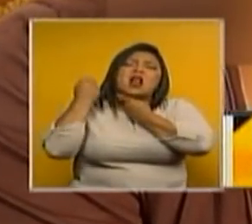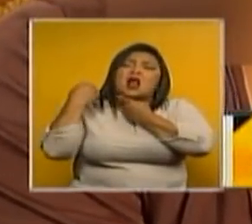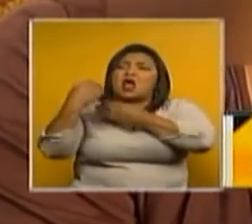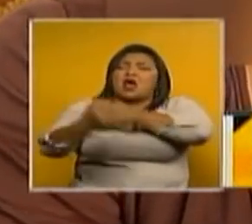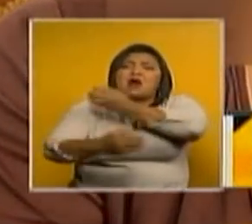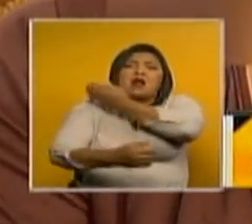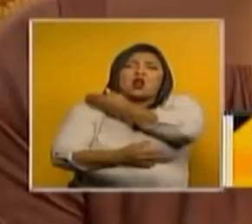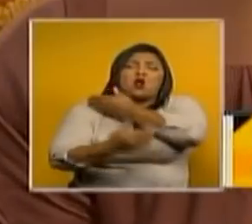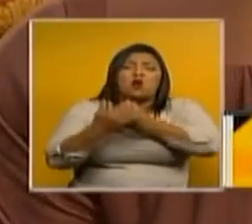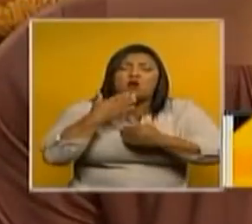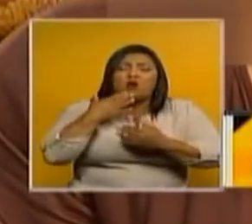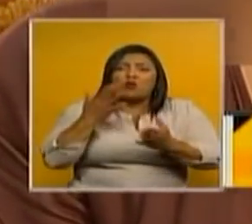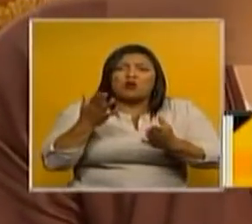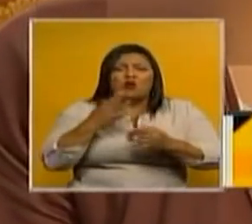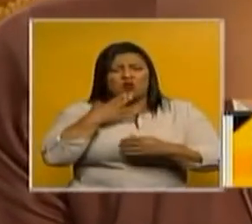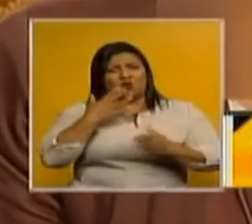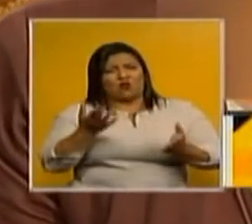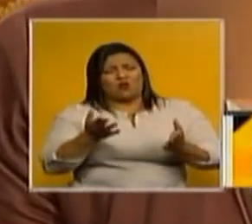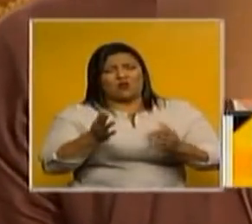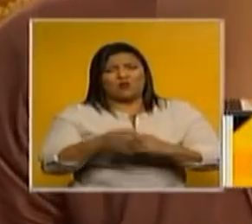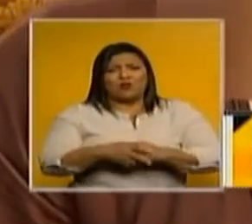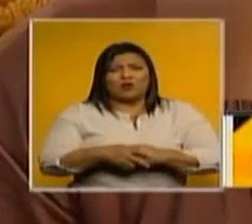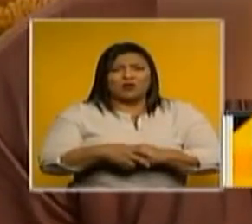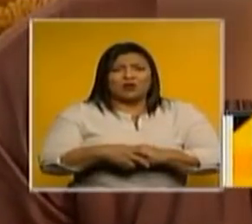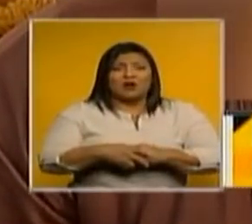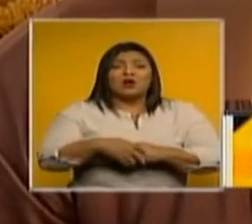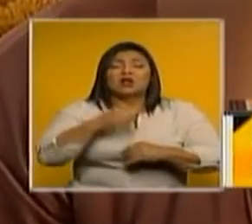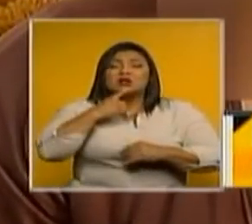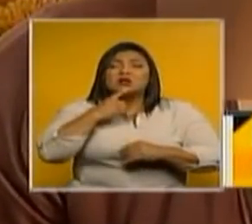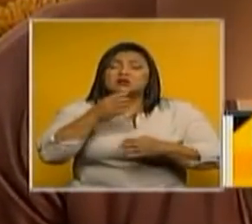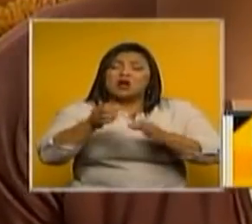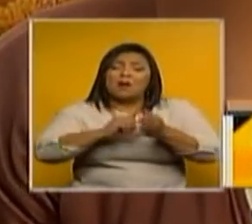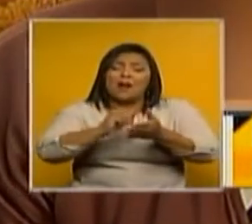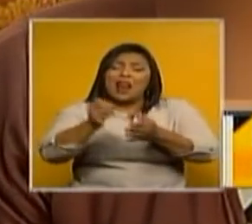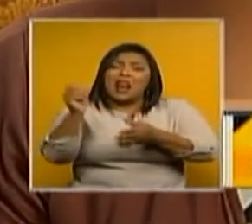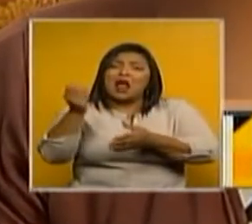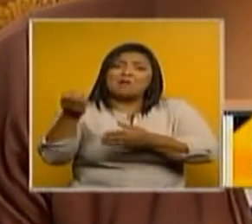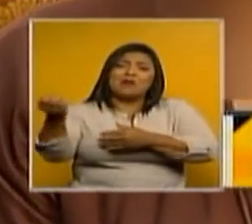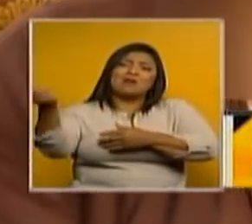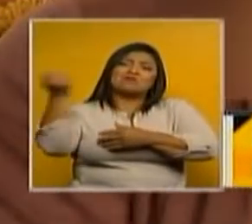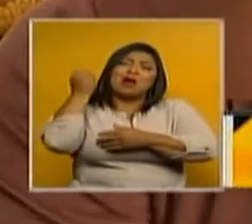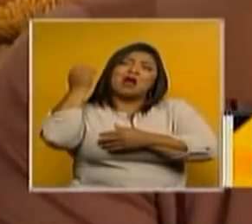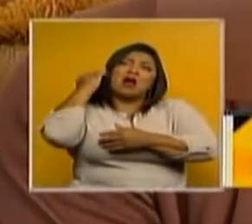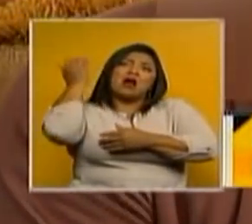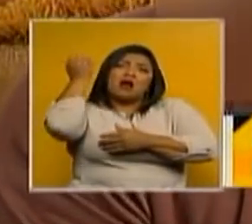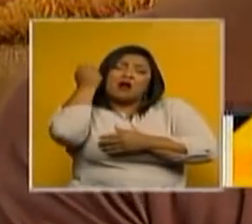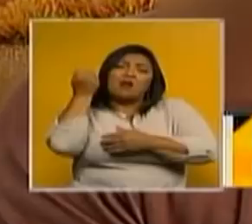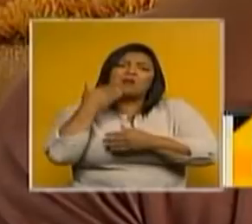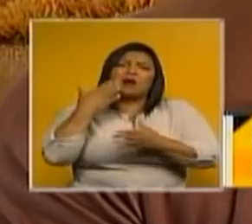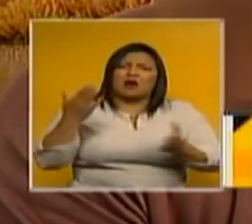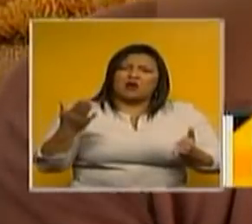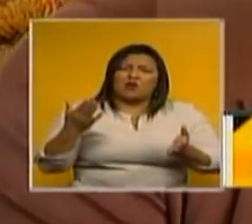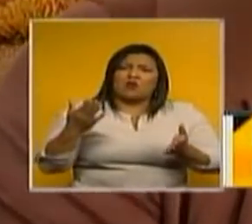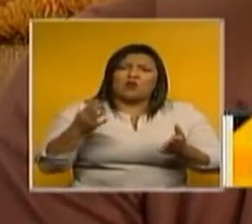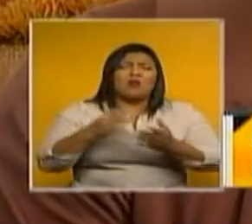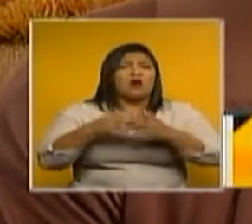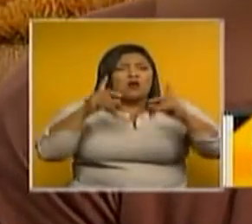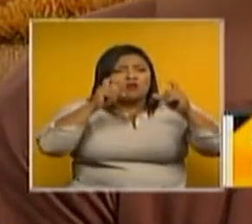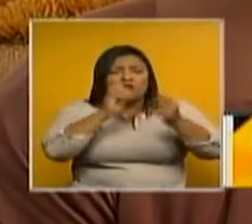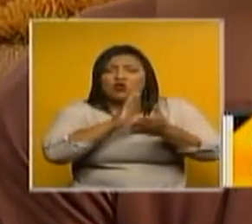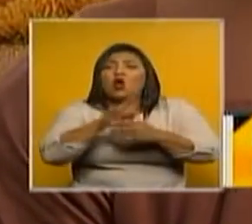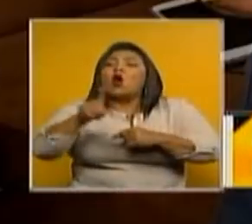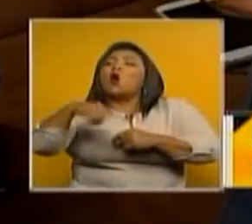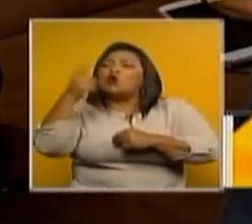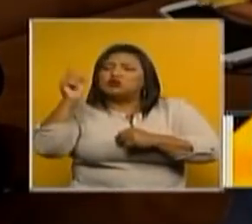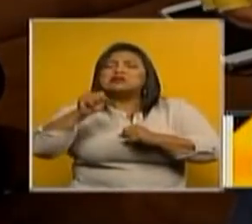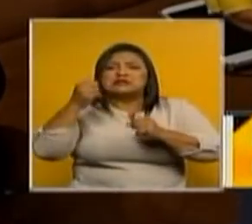hijo, y eso fue un accidente. Le clavaron un lápiz aquí en la parte por el ojo. Lamentablemente ese no le tomé fotos, pero la mayoría de cosas